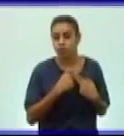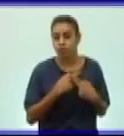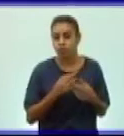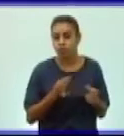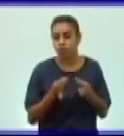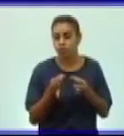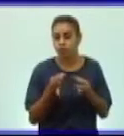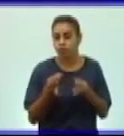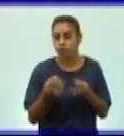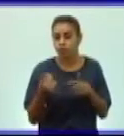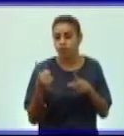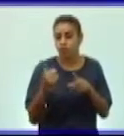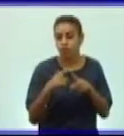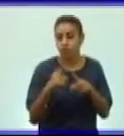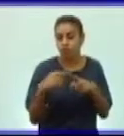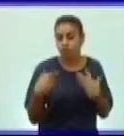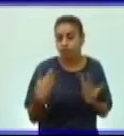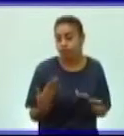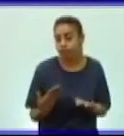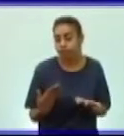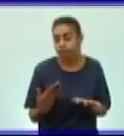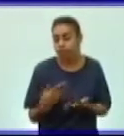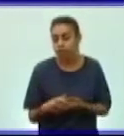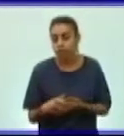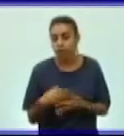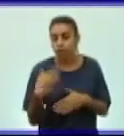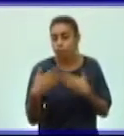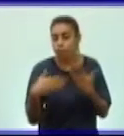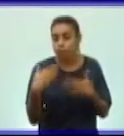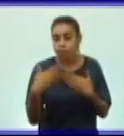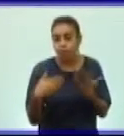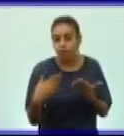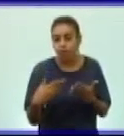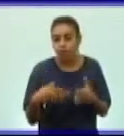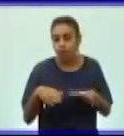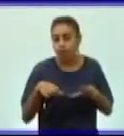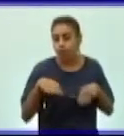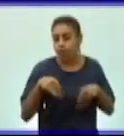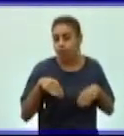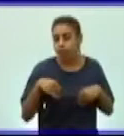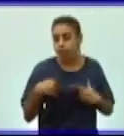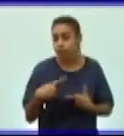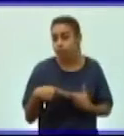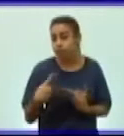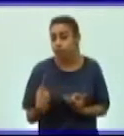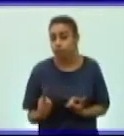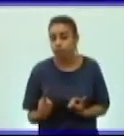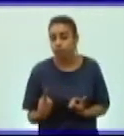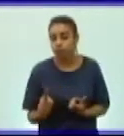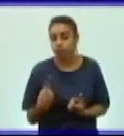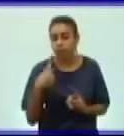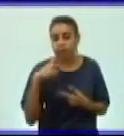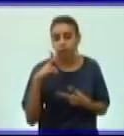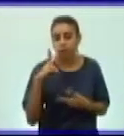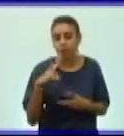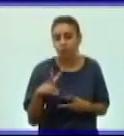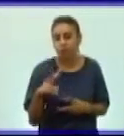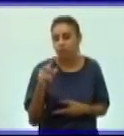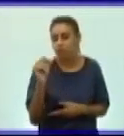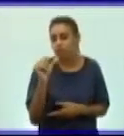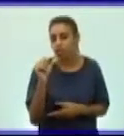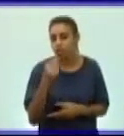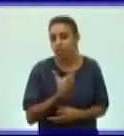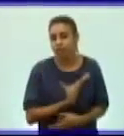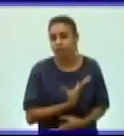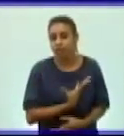tareas, ante cualquier situación que debían de asumir. Y que lamentablemente cuando usted lo mira en la diapo,